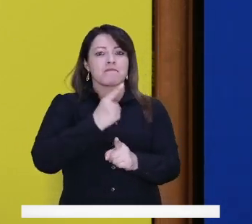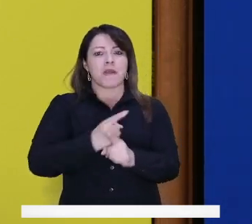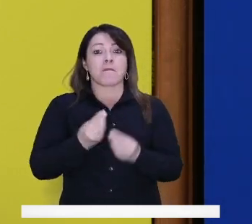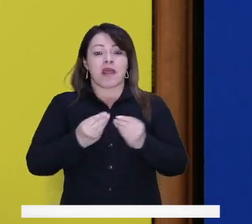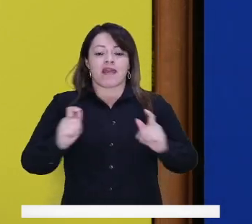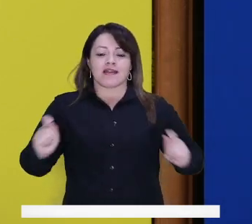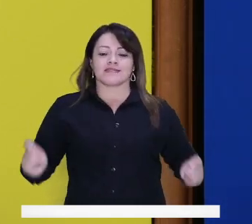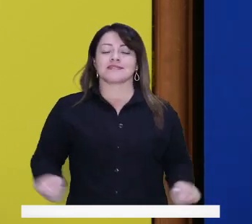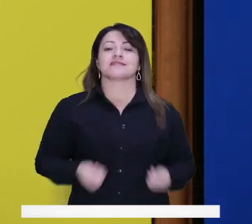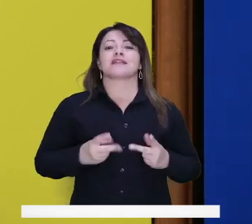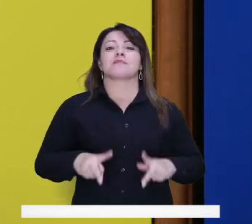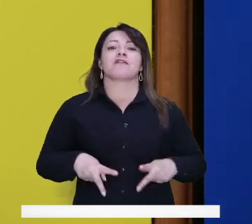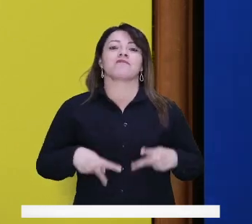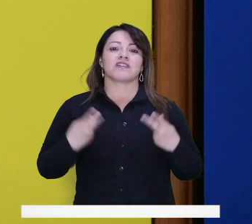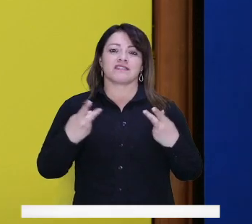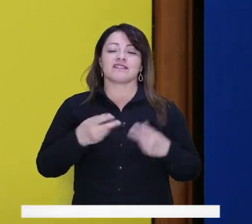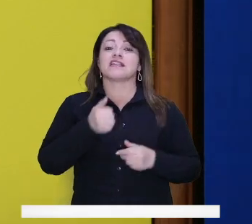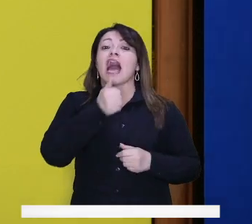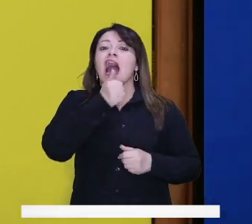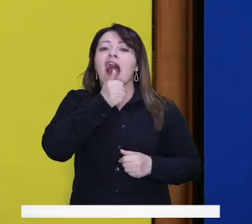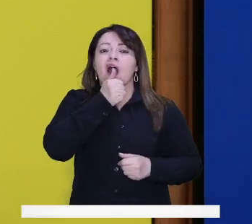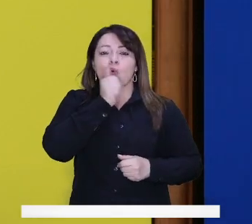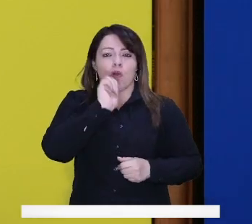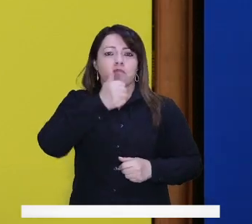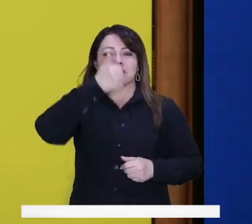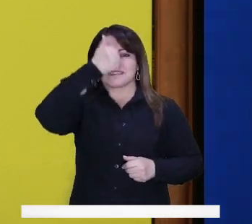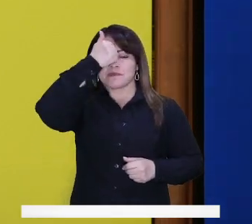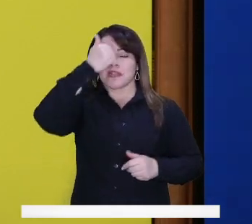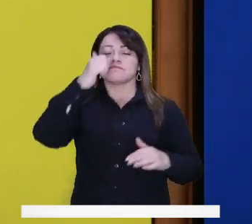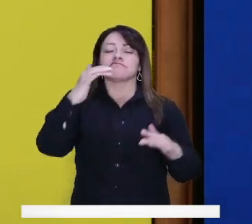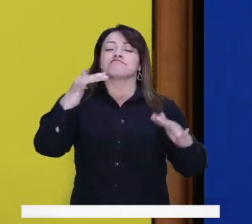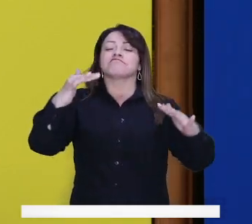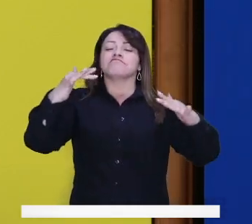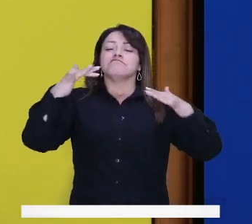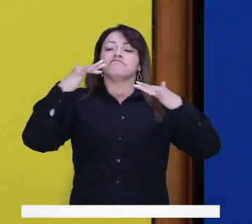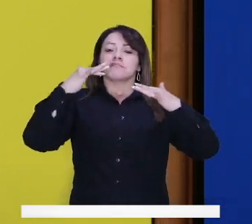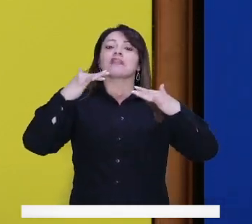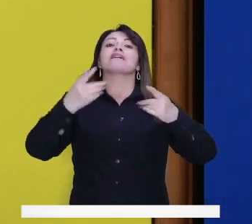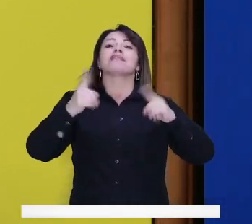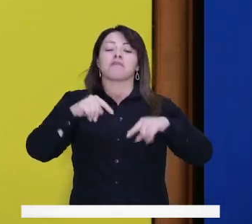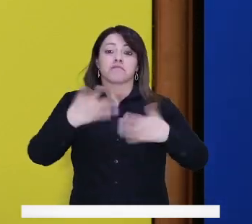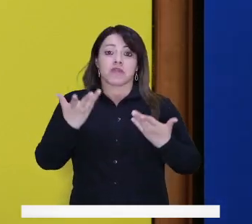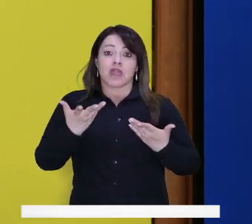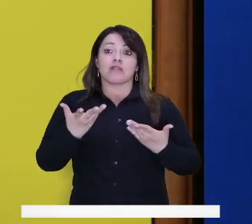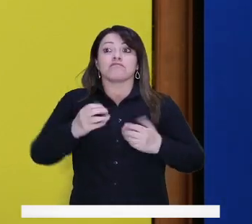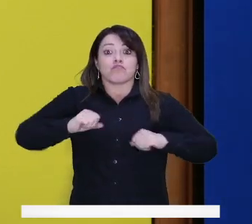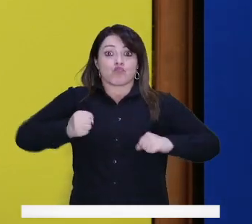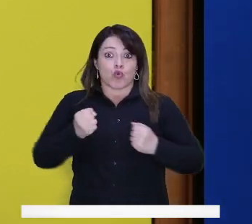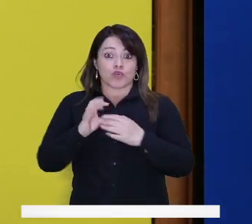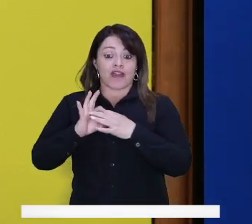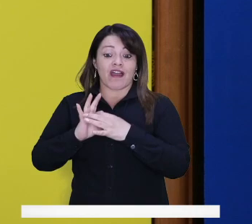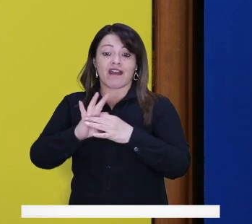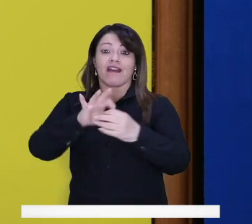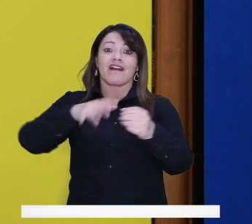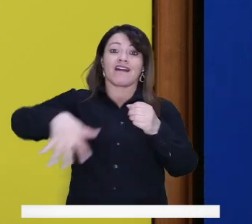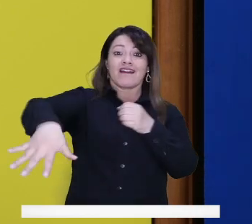para salvar vidas, alrededor del agua, alrededor del aire. Y esa región, por ejemplo, de la que